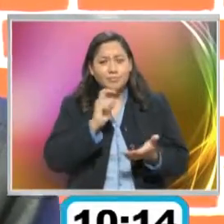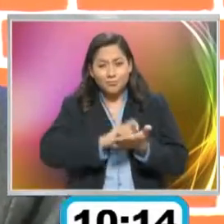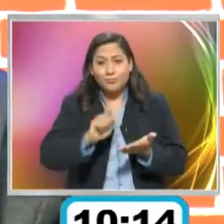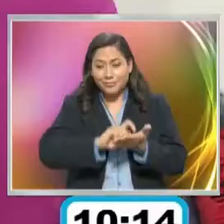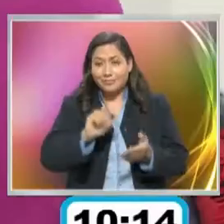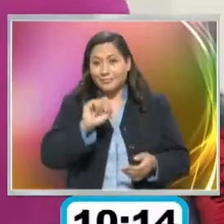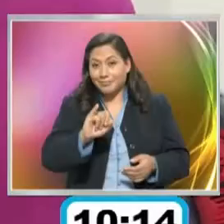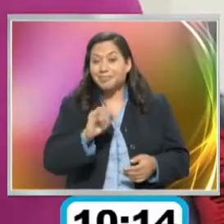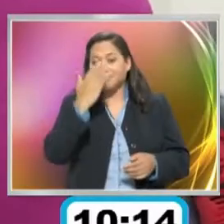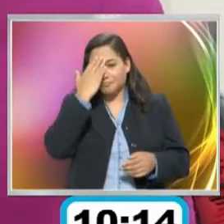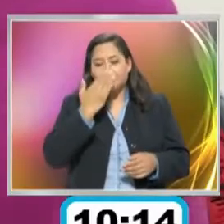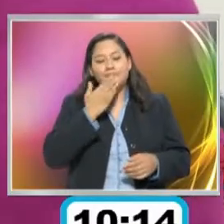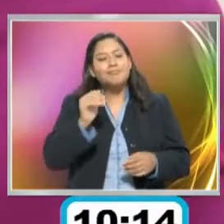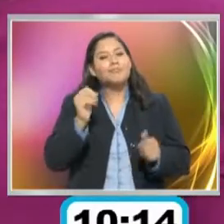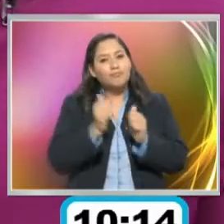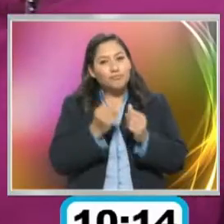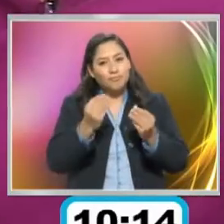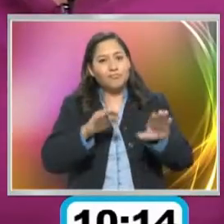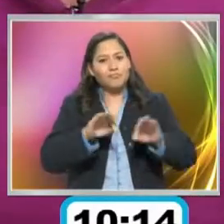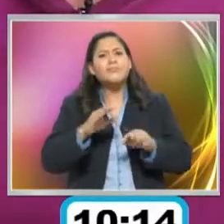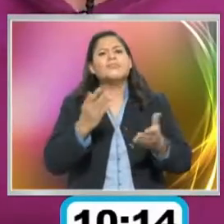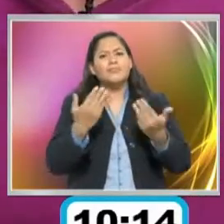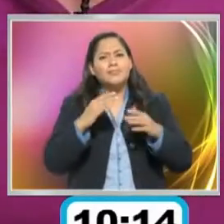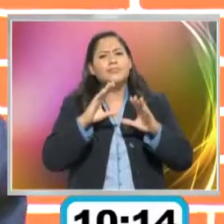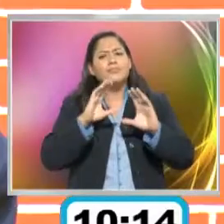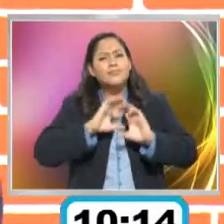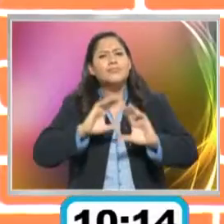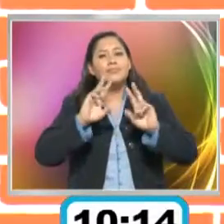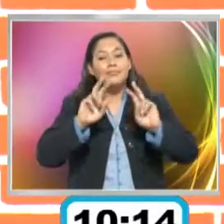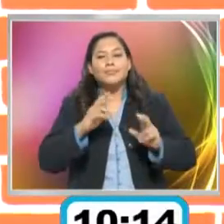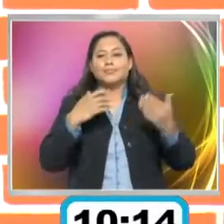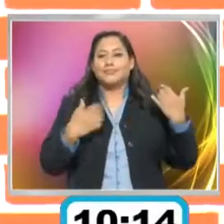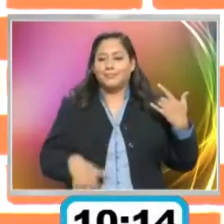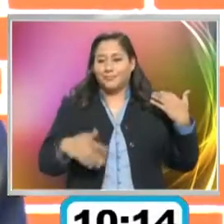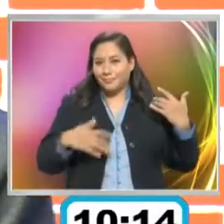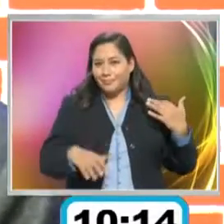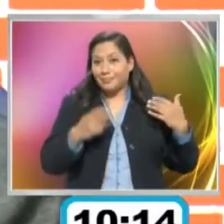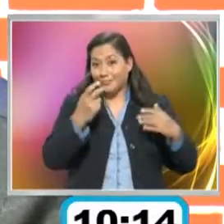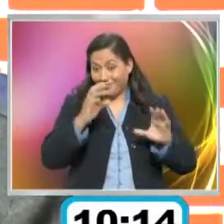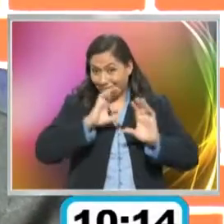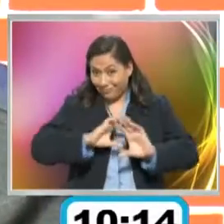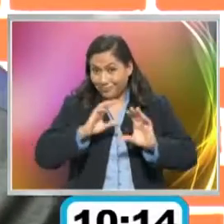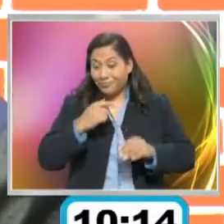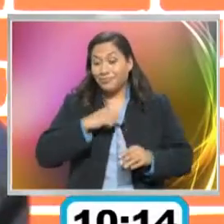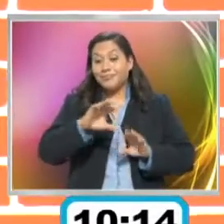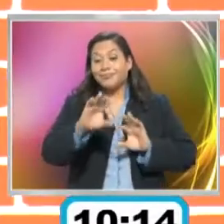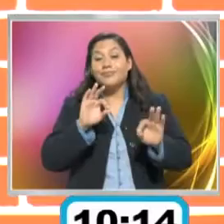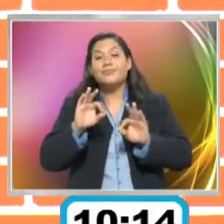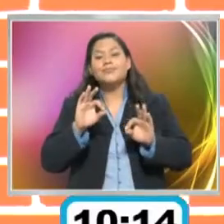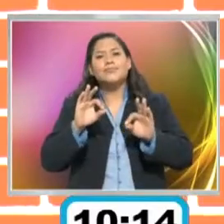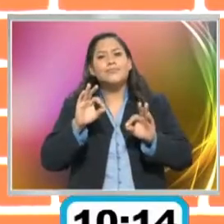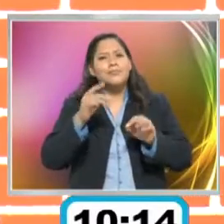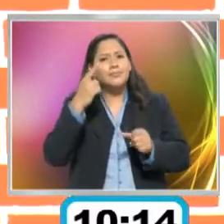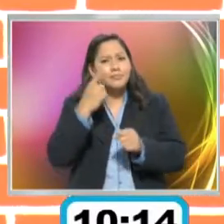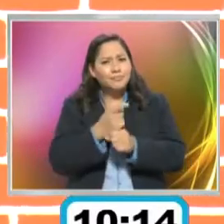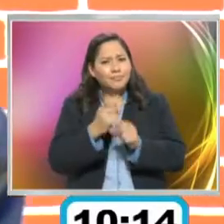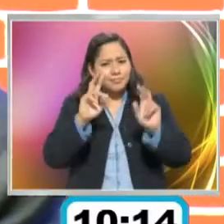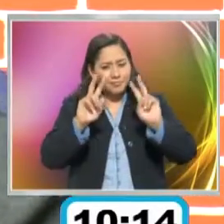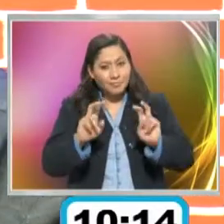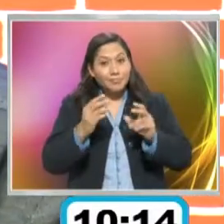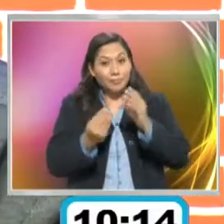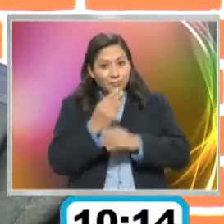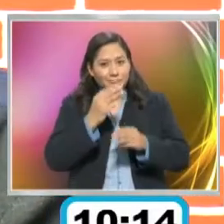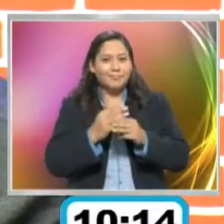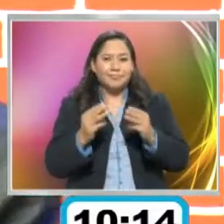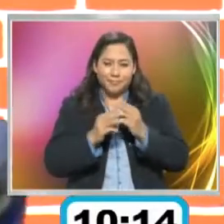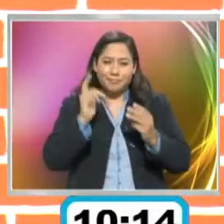compuestas. Así es, el talento con mucho trabajo. Y cuéntanos, ¿qué nos vas a cantar? Voy a cantar Serenata, es la canción que escogieron los fans como primer sencillo de este nuevo